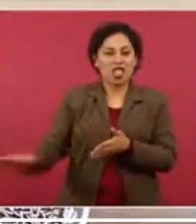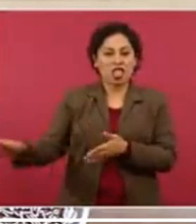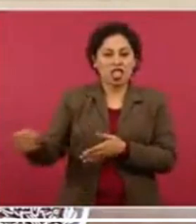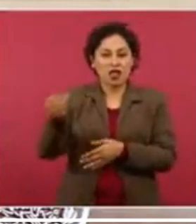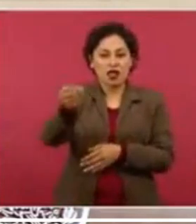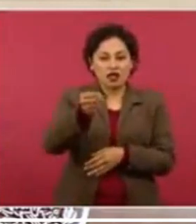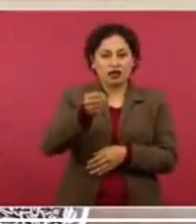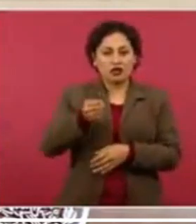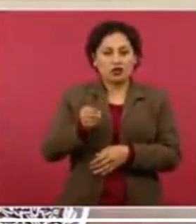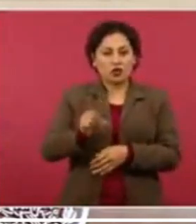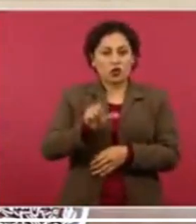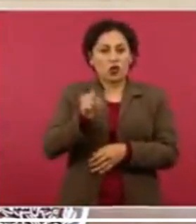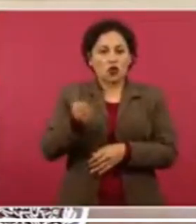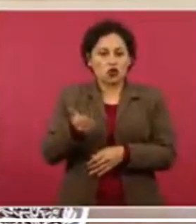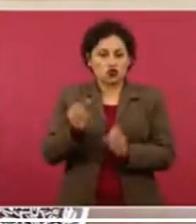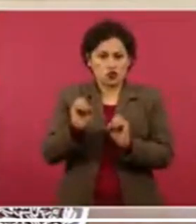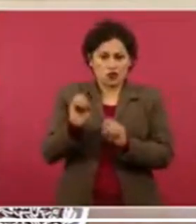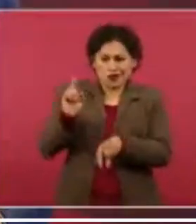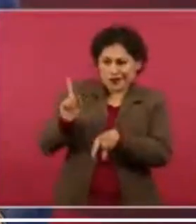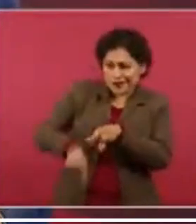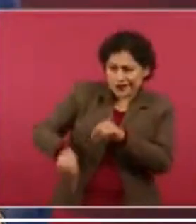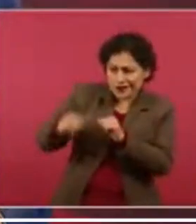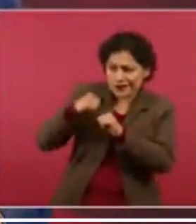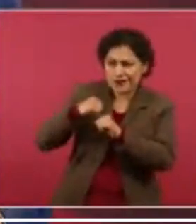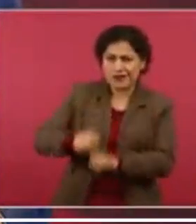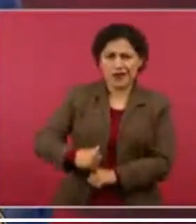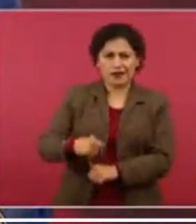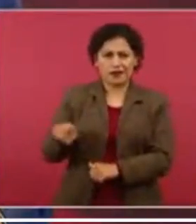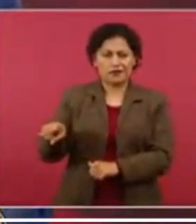o una destitución